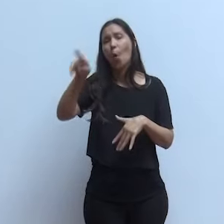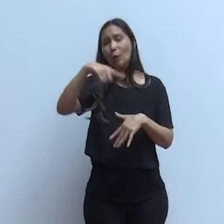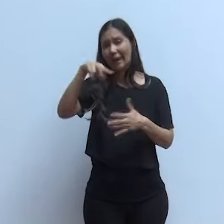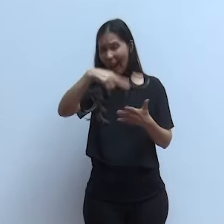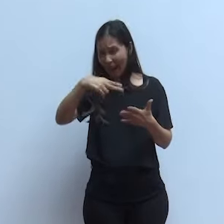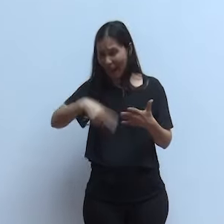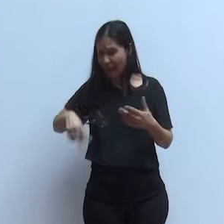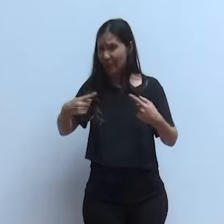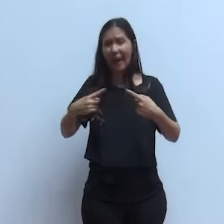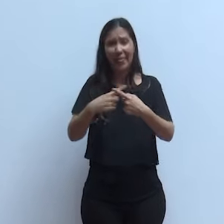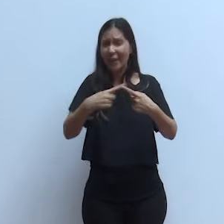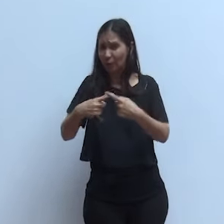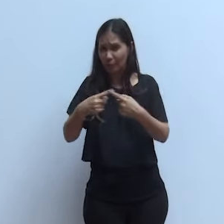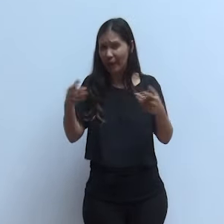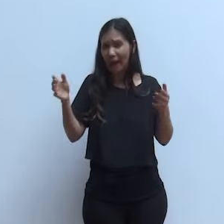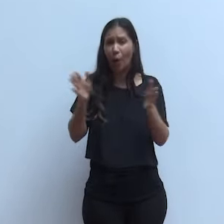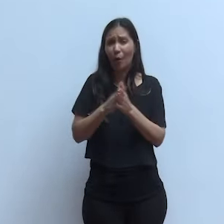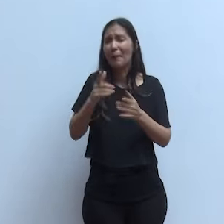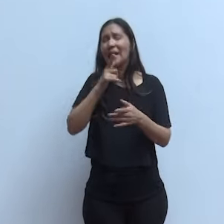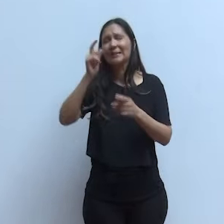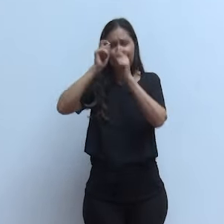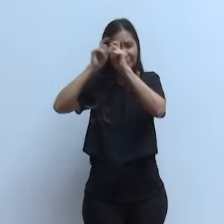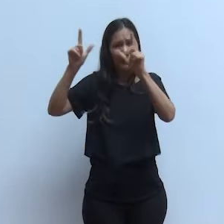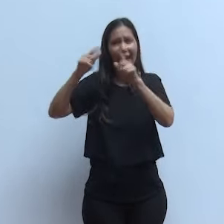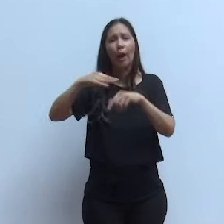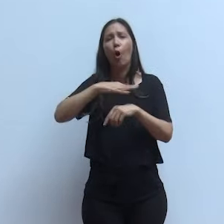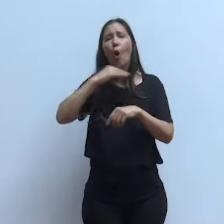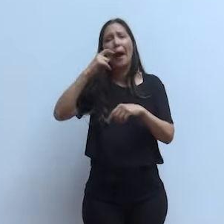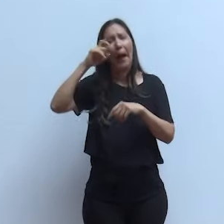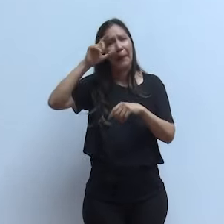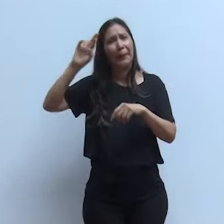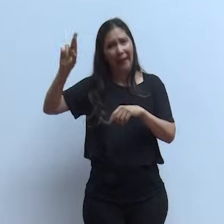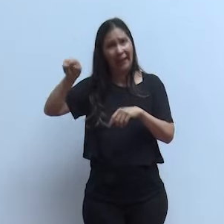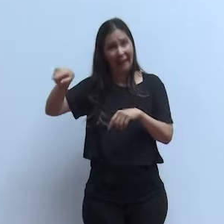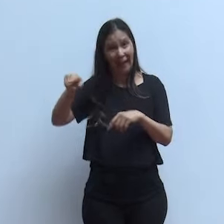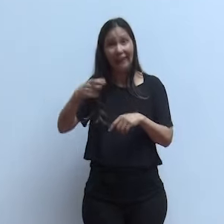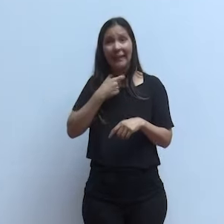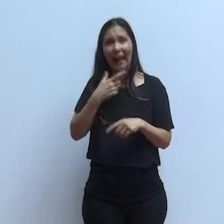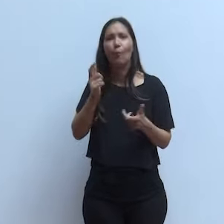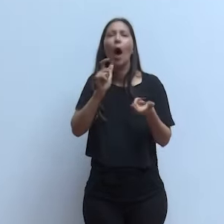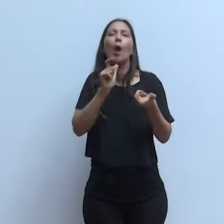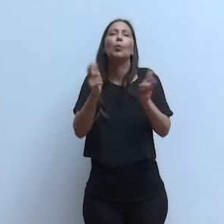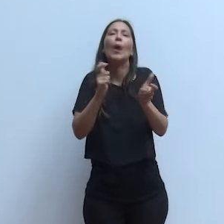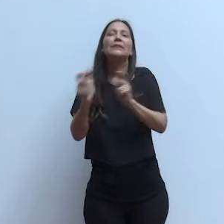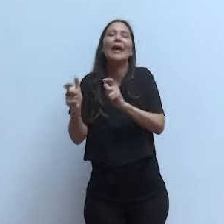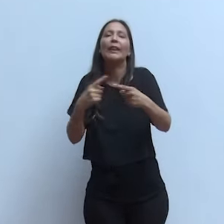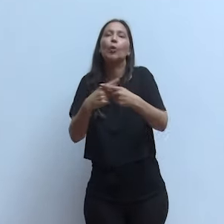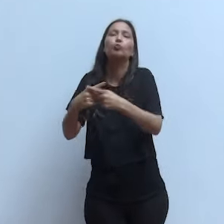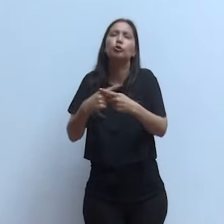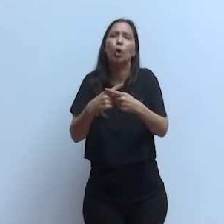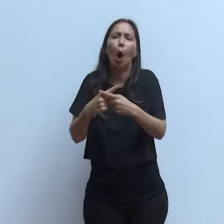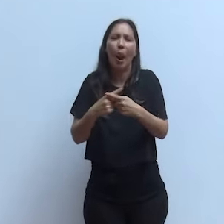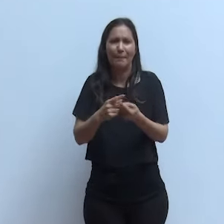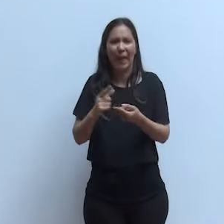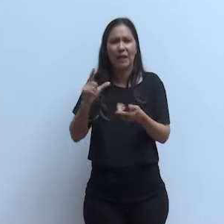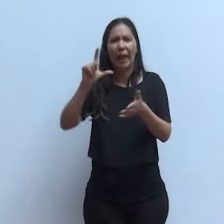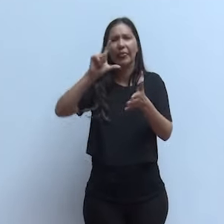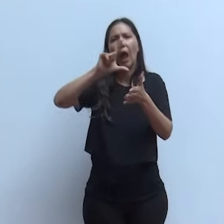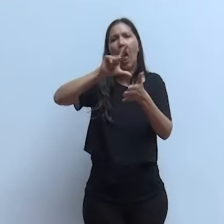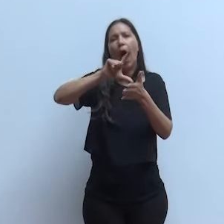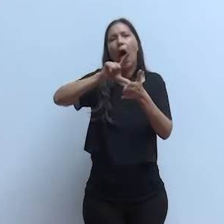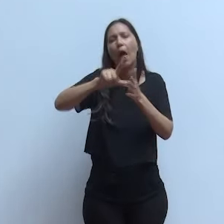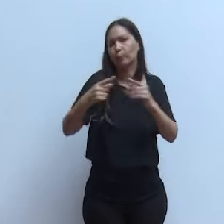poco lo que Javier quiere con todos nosotros decir actualizar esas discusiones estuvimos mucho tiempo sin discutir y estamos como estamos justamente por por